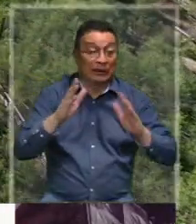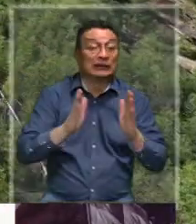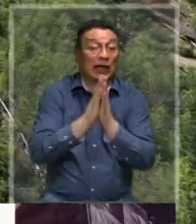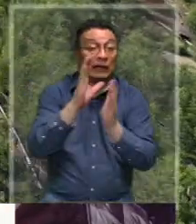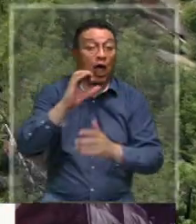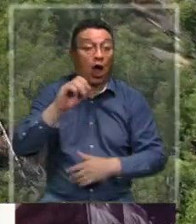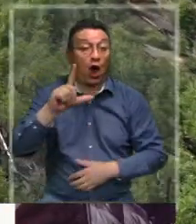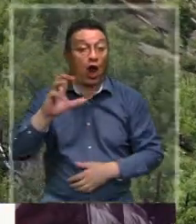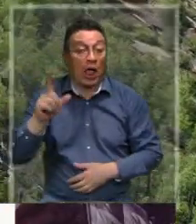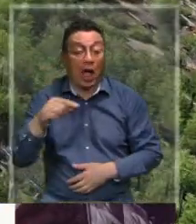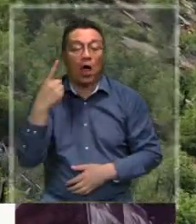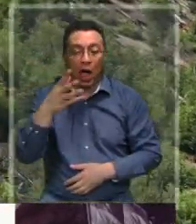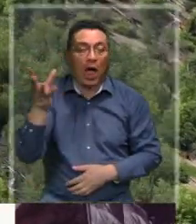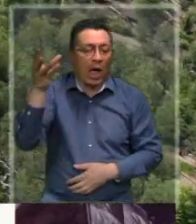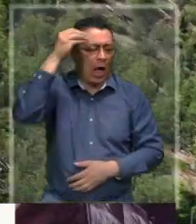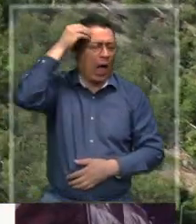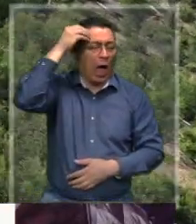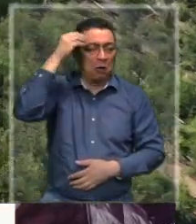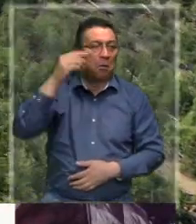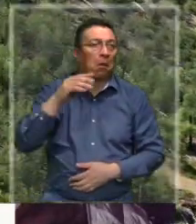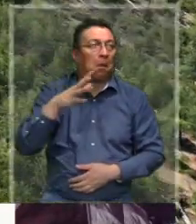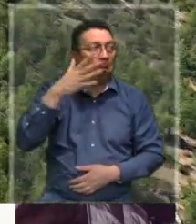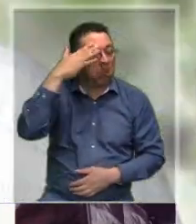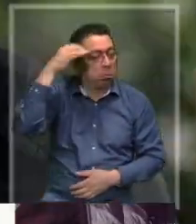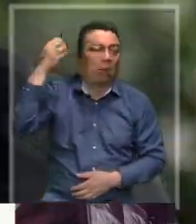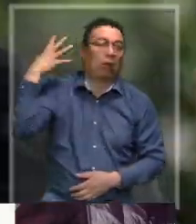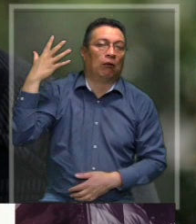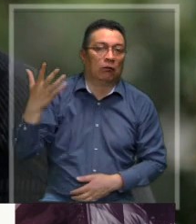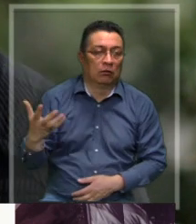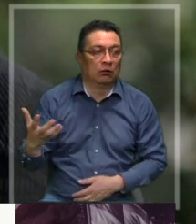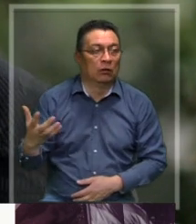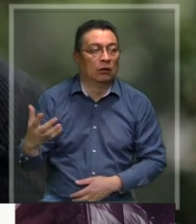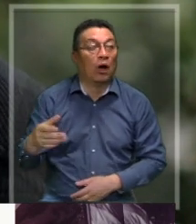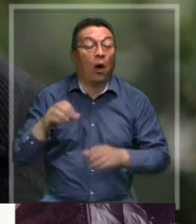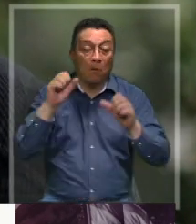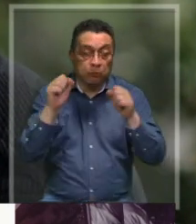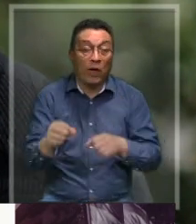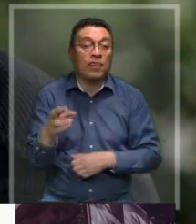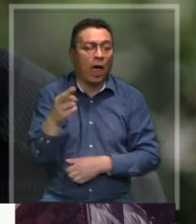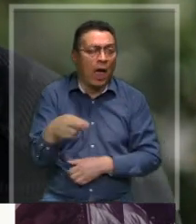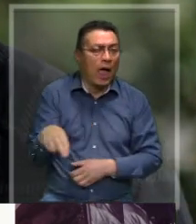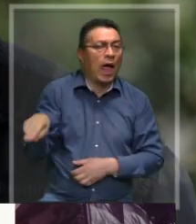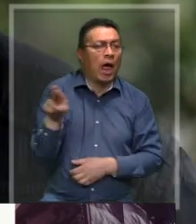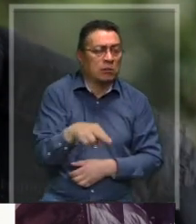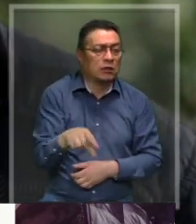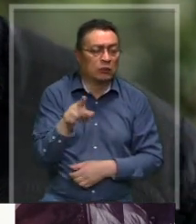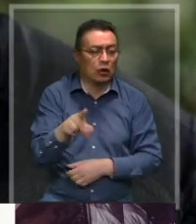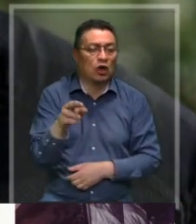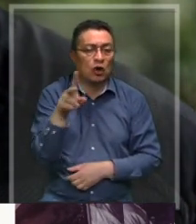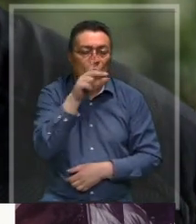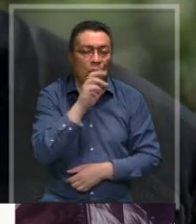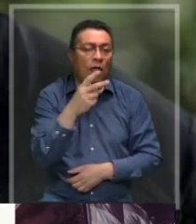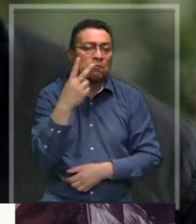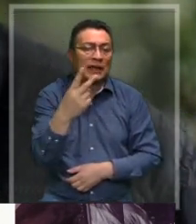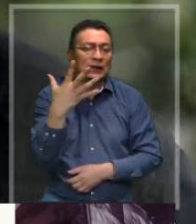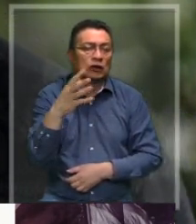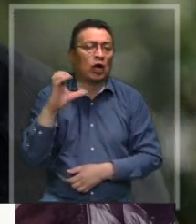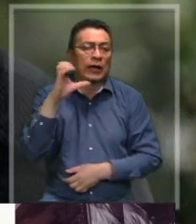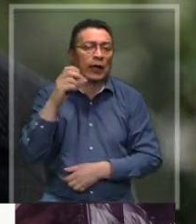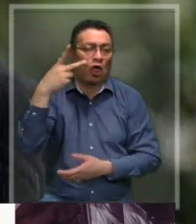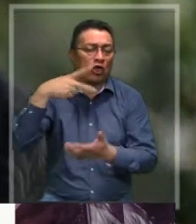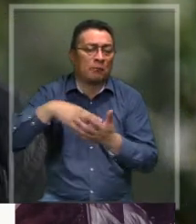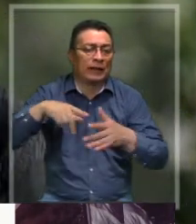fue suficiente para tomar conciencia. ¿Puede repetirse a su juicio algo como lo que ocurrió el 25 de enero del 2017?